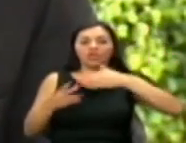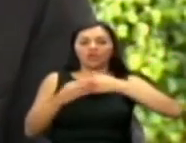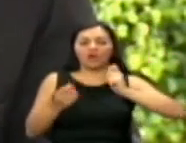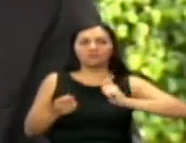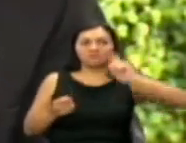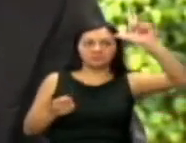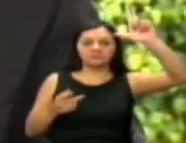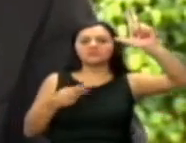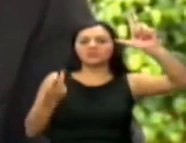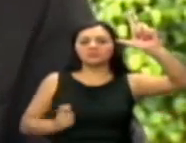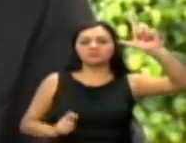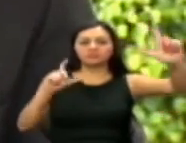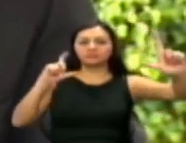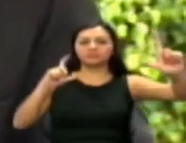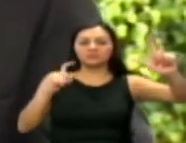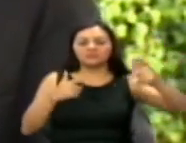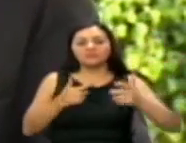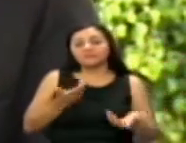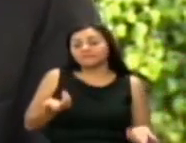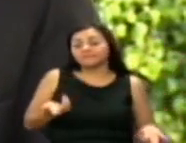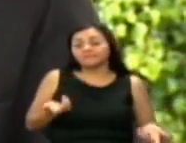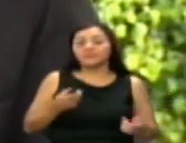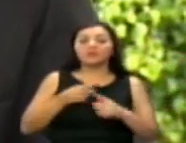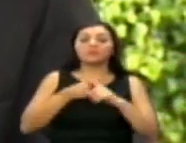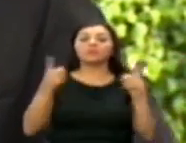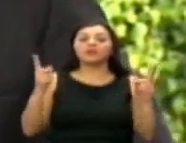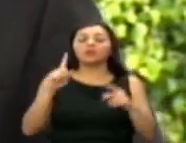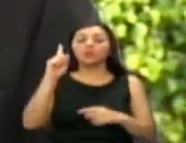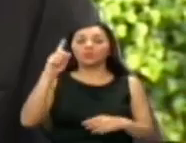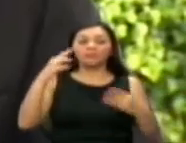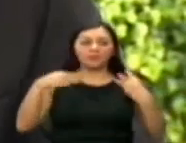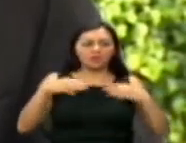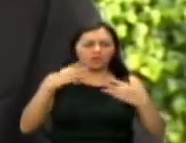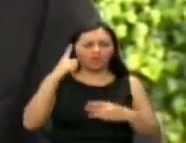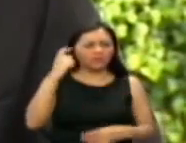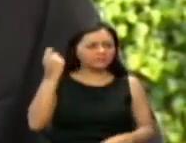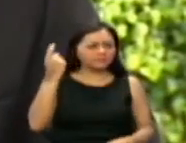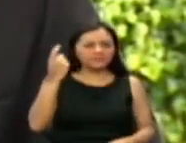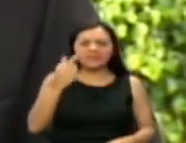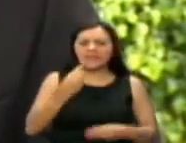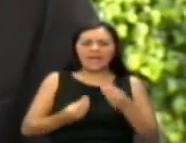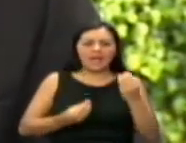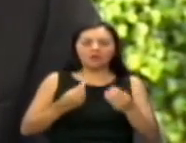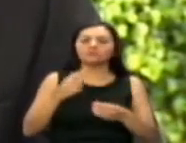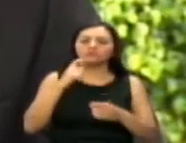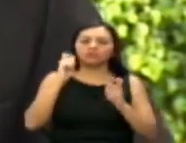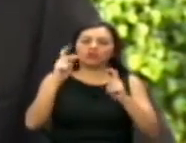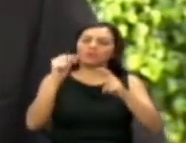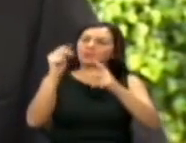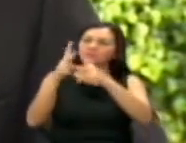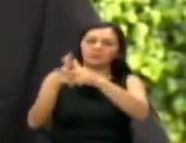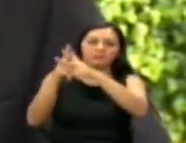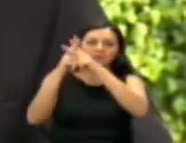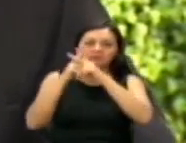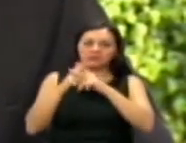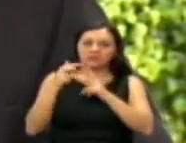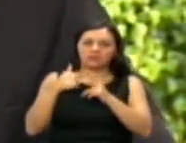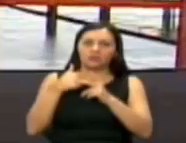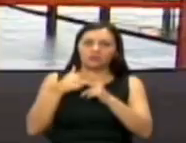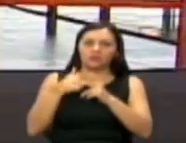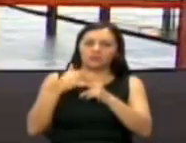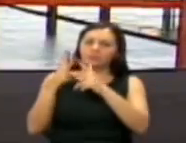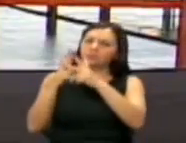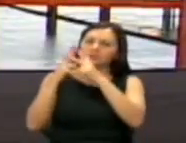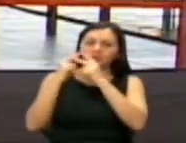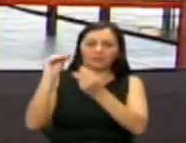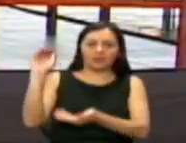financiamiento. Uno de esos mecanismos es la venta anticipada de petróleo. Présteme tanto ya a tanto interés y le voy pagando con petróleo,